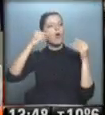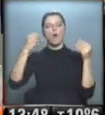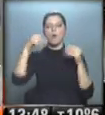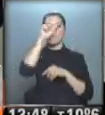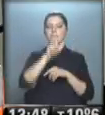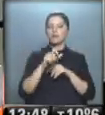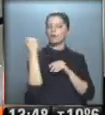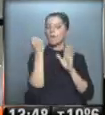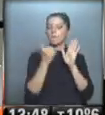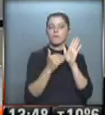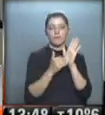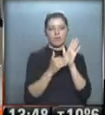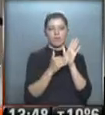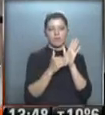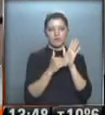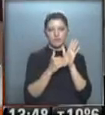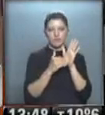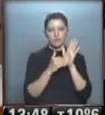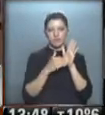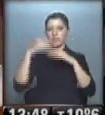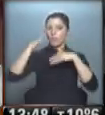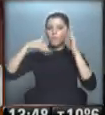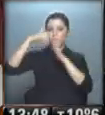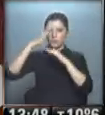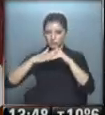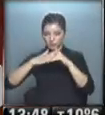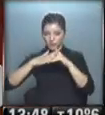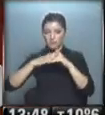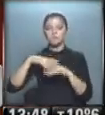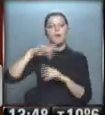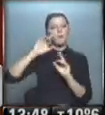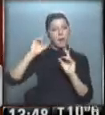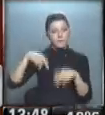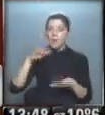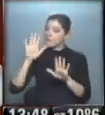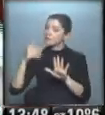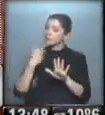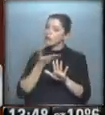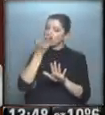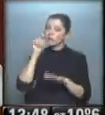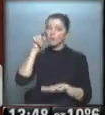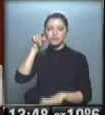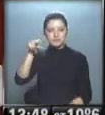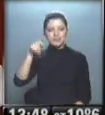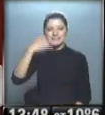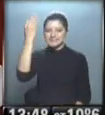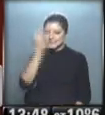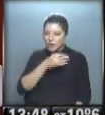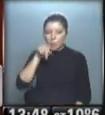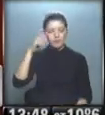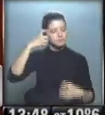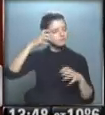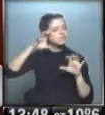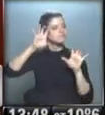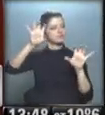públicas Pero déjeme que le diga presidenta de todos los argentinos que usted va a hacer recordar